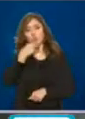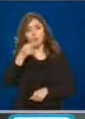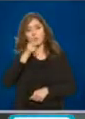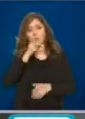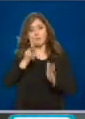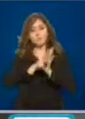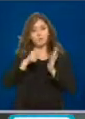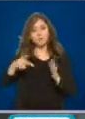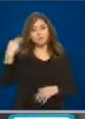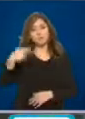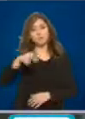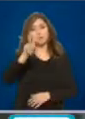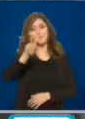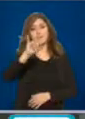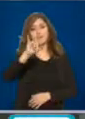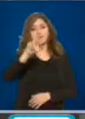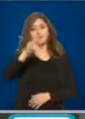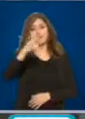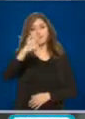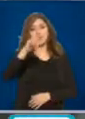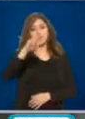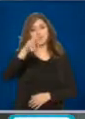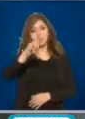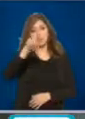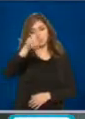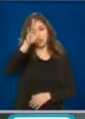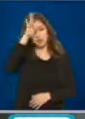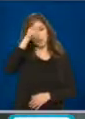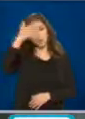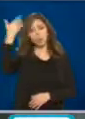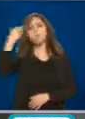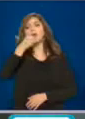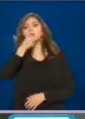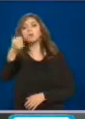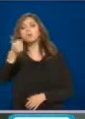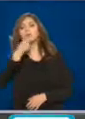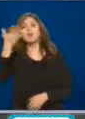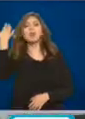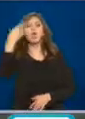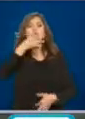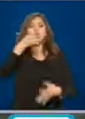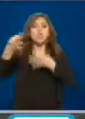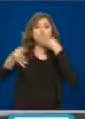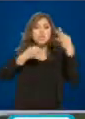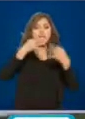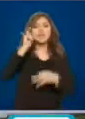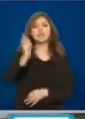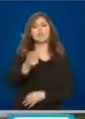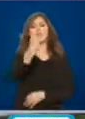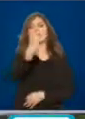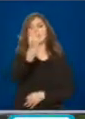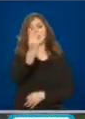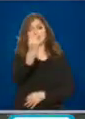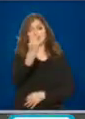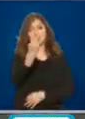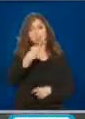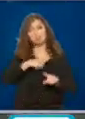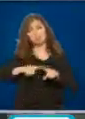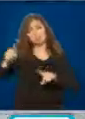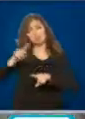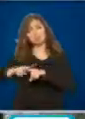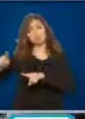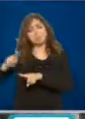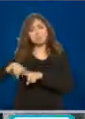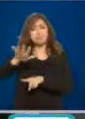periodista, Virgilio Caballero, quien no se acuerda de su conducción en los noticieros de la televisión. Y así,